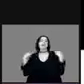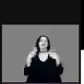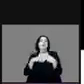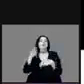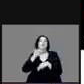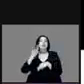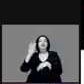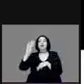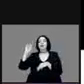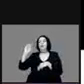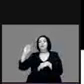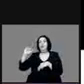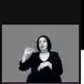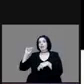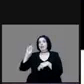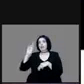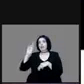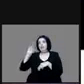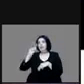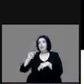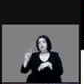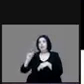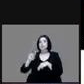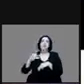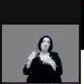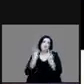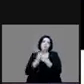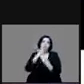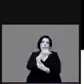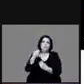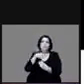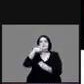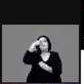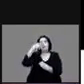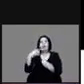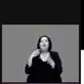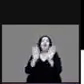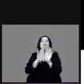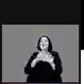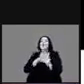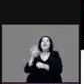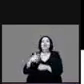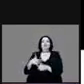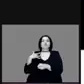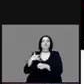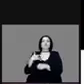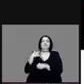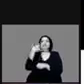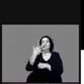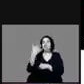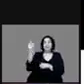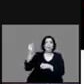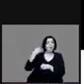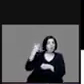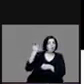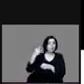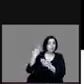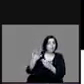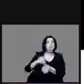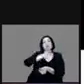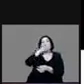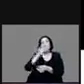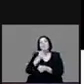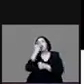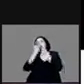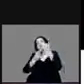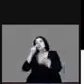comentando sus impresiones sus anotaciones en torno a las cinco conferencias que han presenciado y vamos a dar algunos